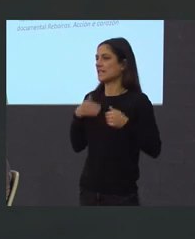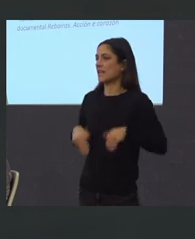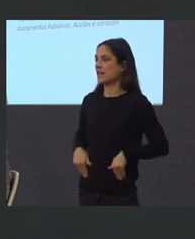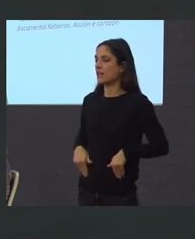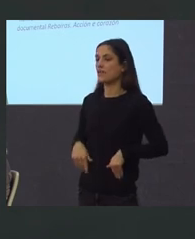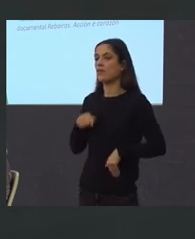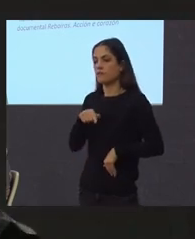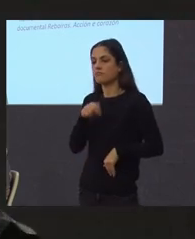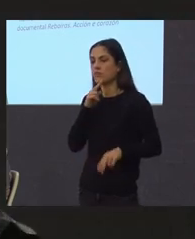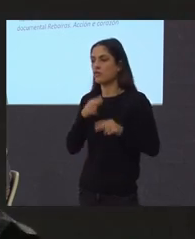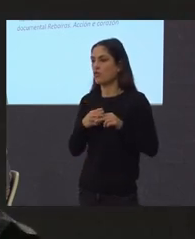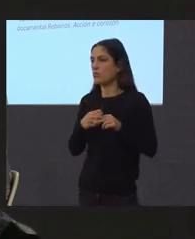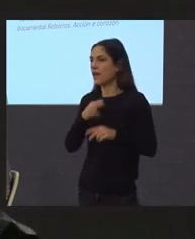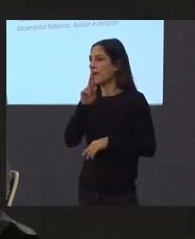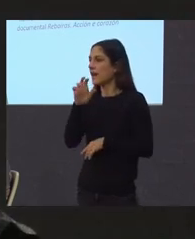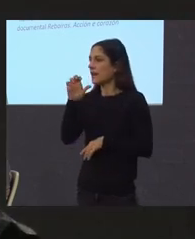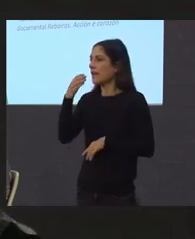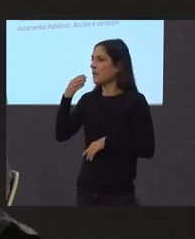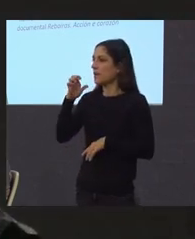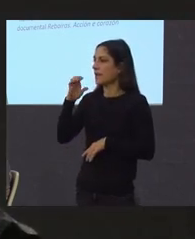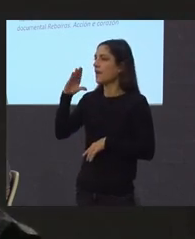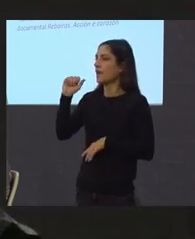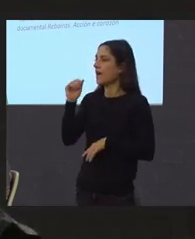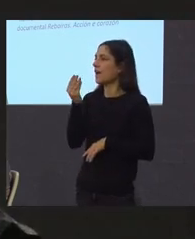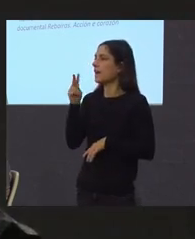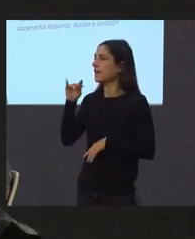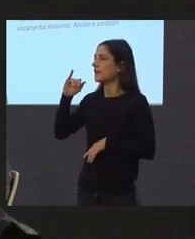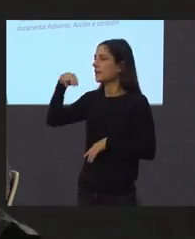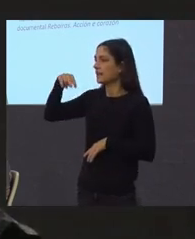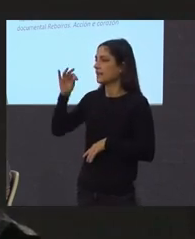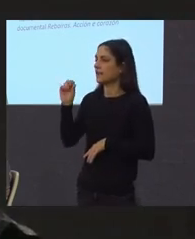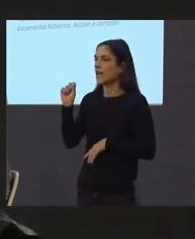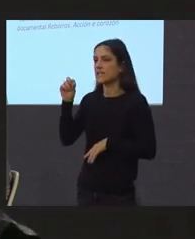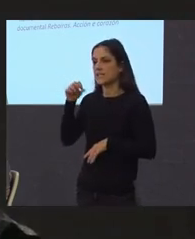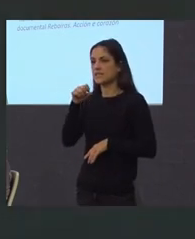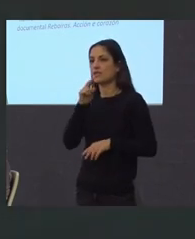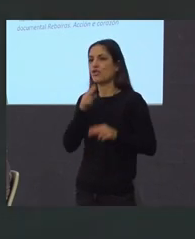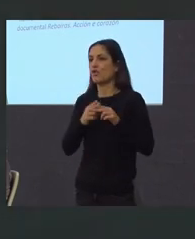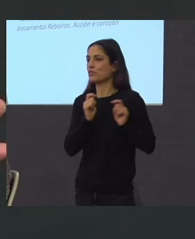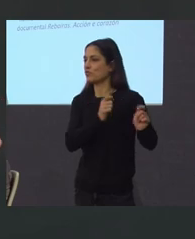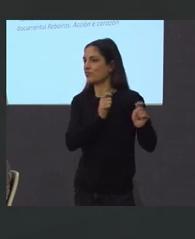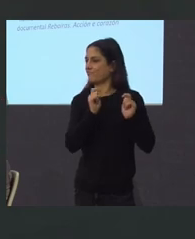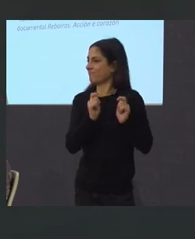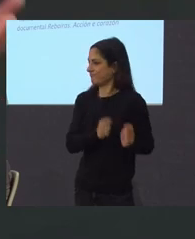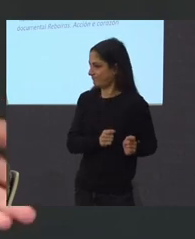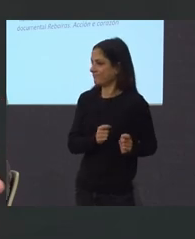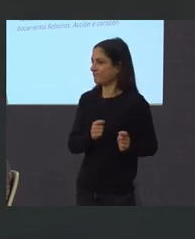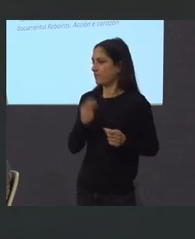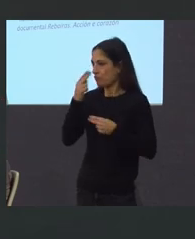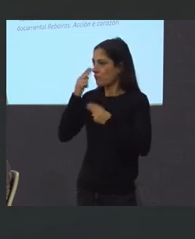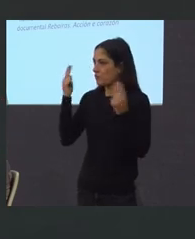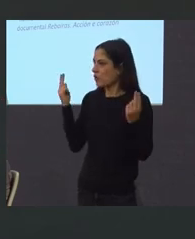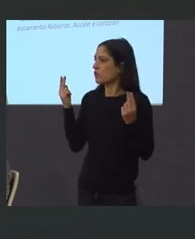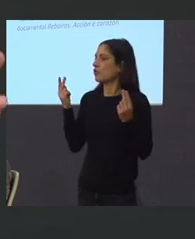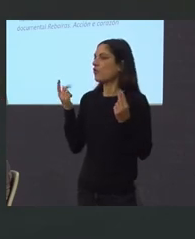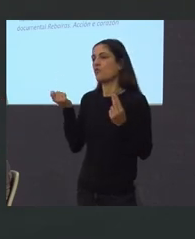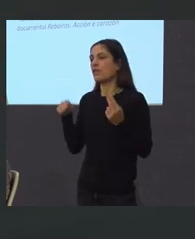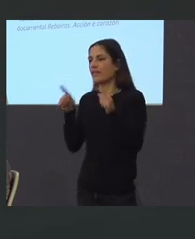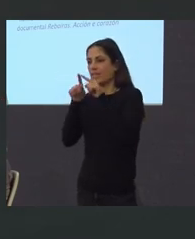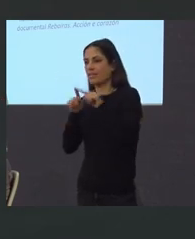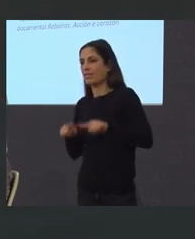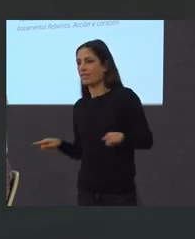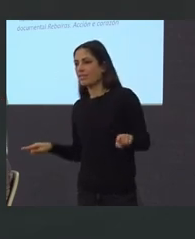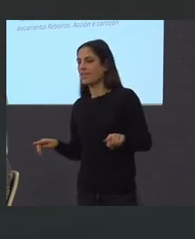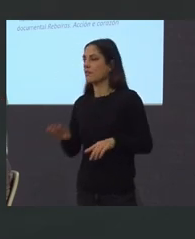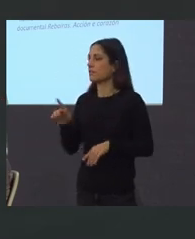Quintáns, sin esa necesidade imperiosa de pseudónimo, pero o silenciamento foi total, tanto a autora que